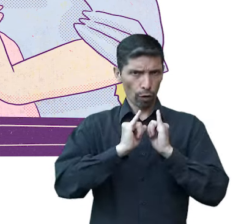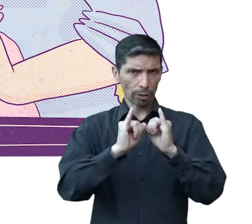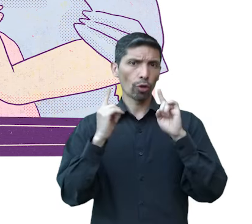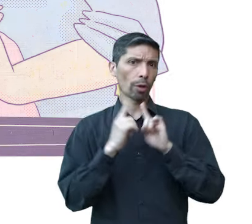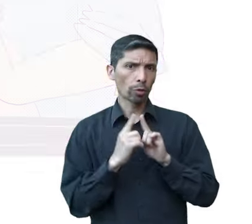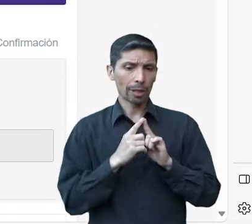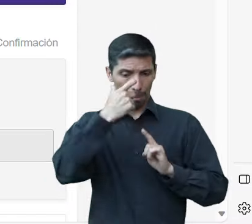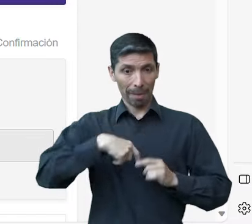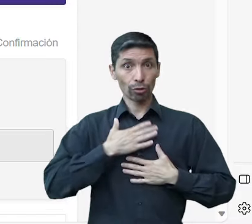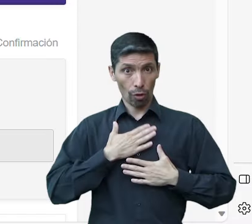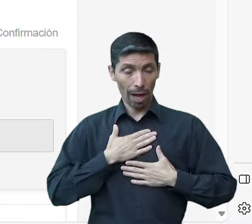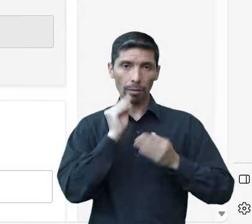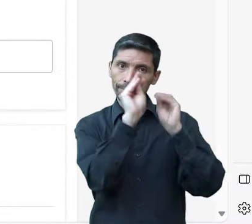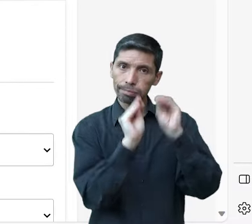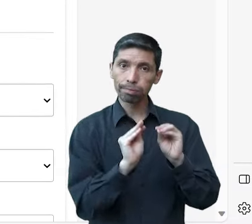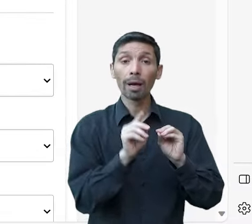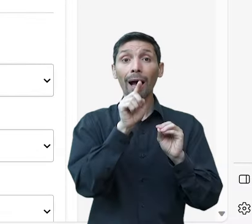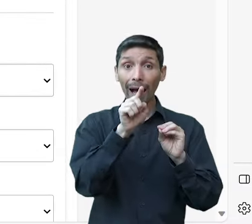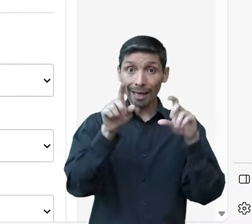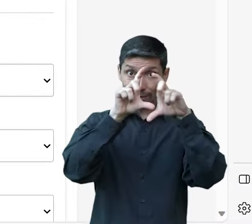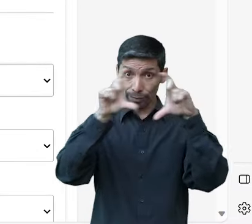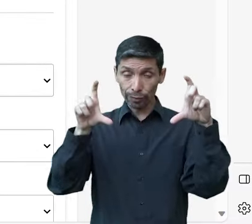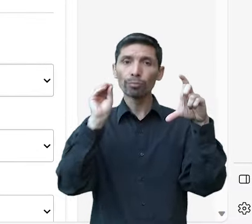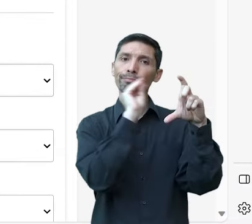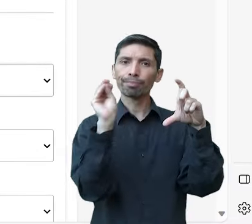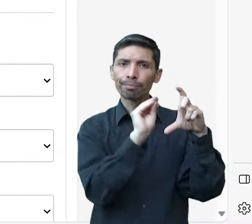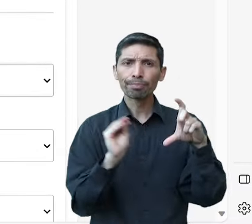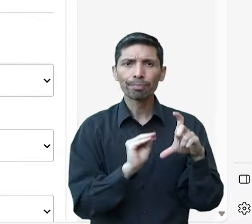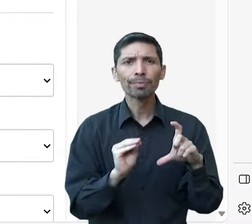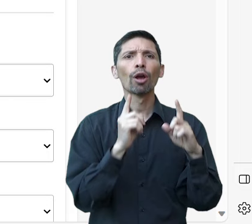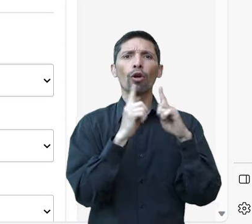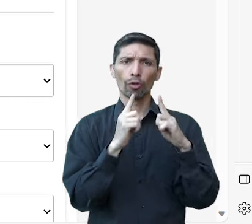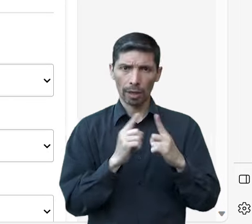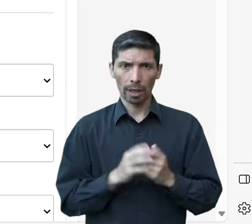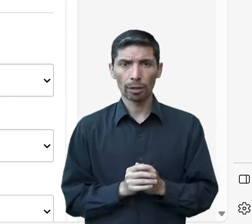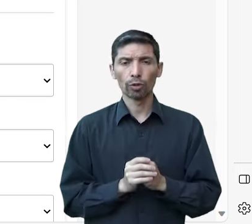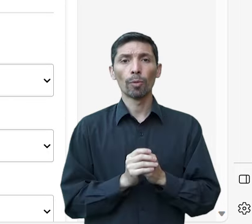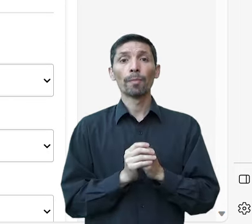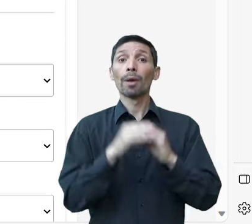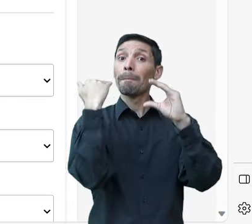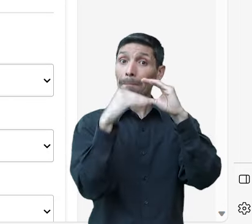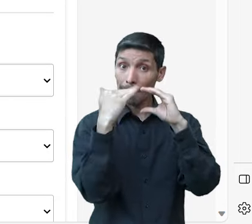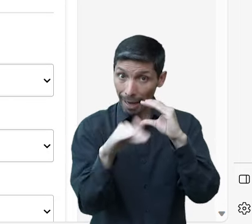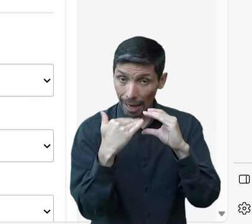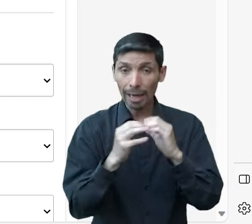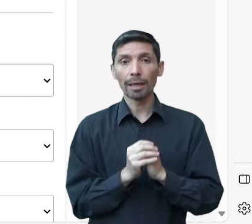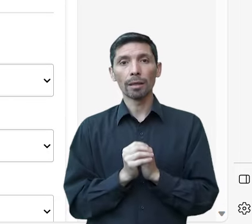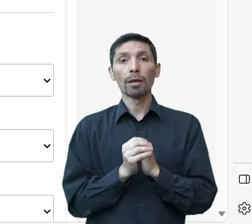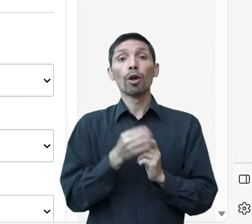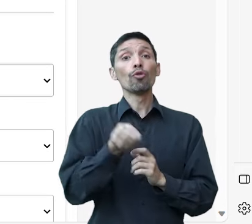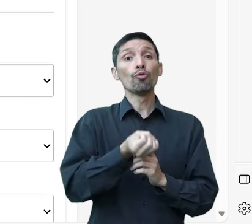de contacto e información personal. En esta sección debes ingresar tus datos de contacto, dirección de